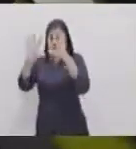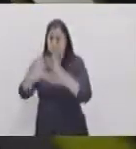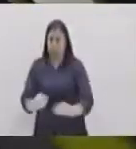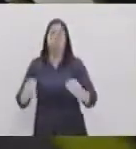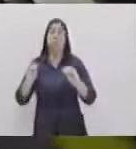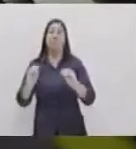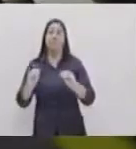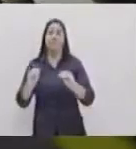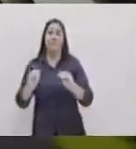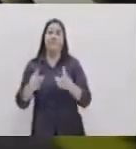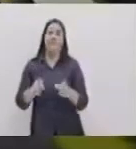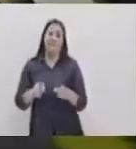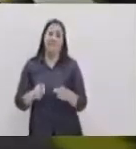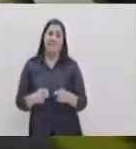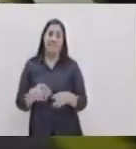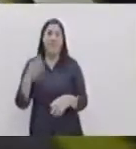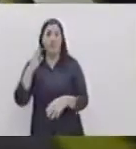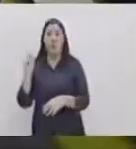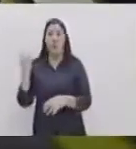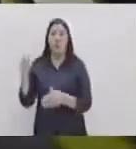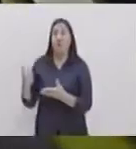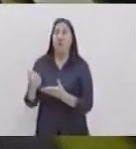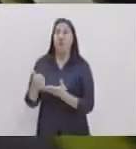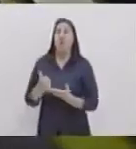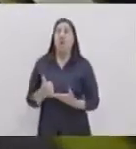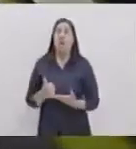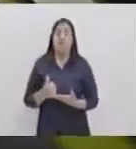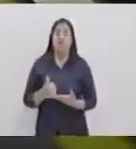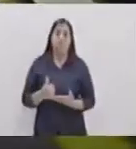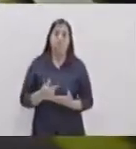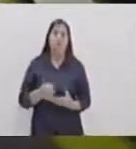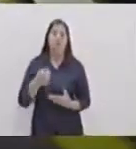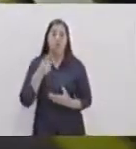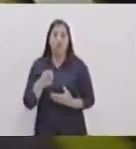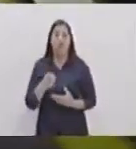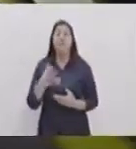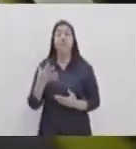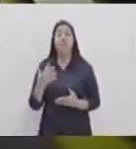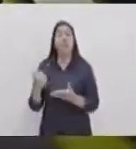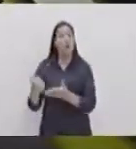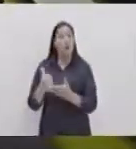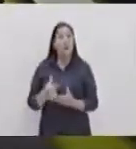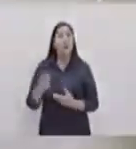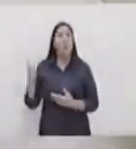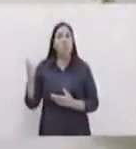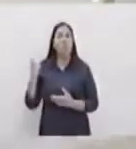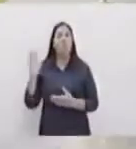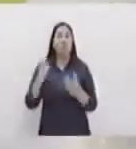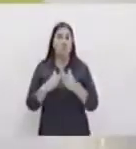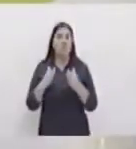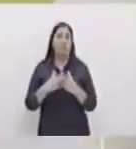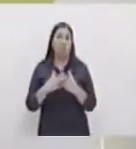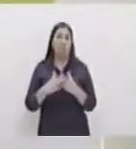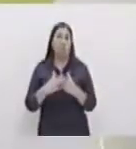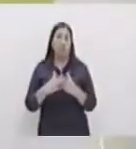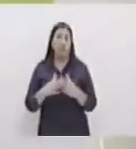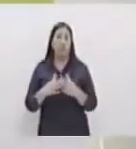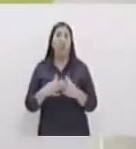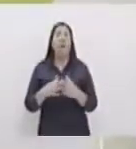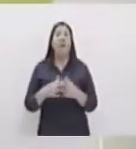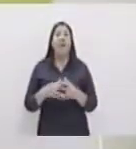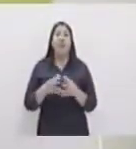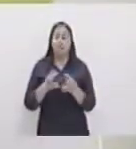mano un extintor, esto inmediatamente nos puede ayudar. Esto se dice que es un extintor casero.